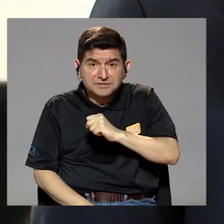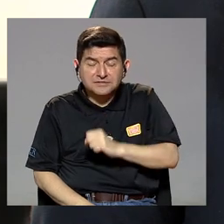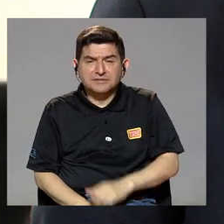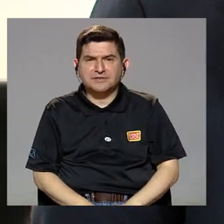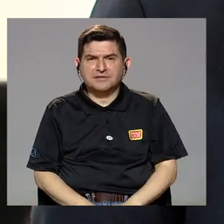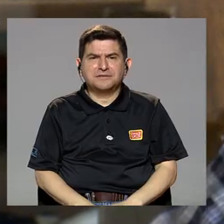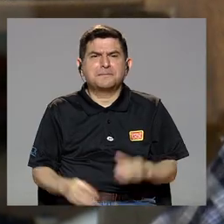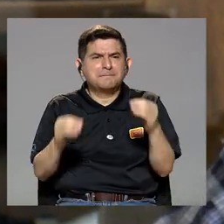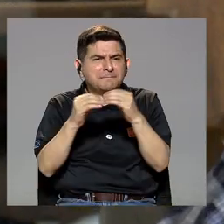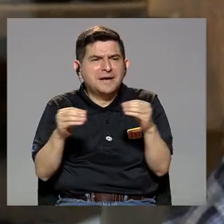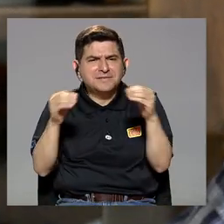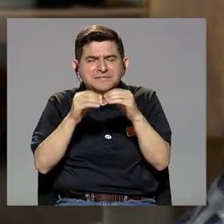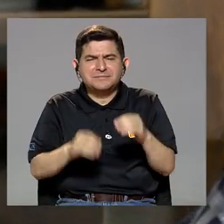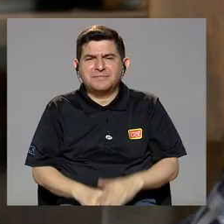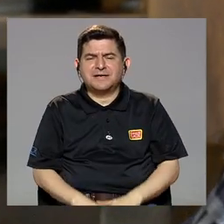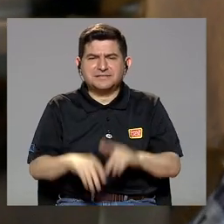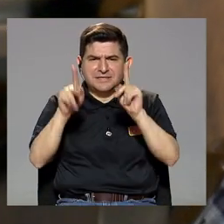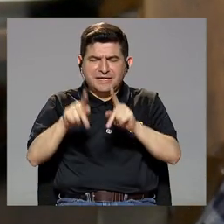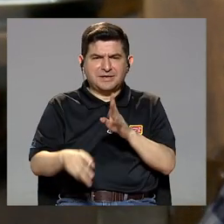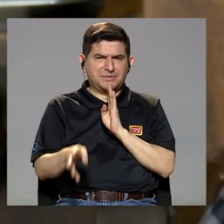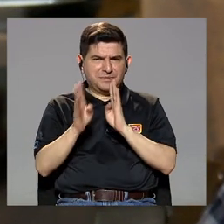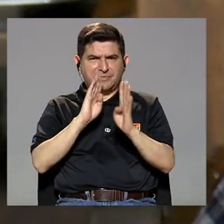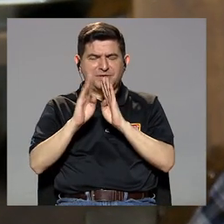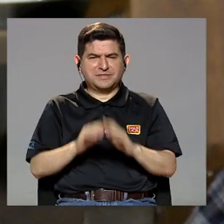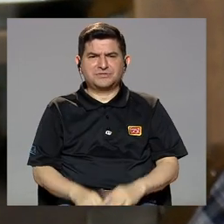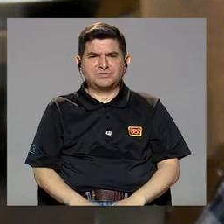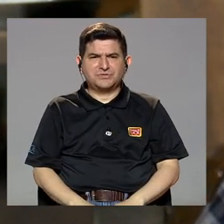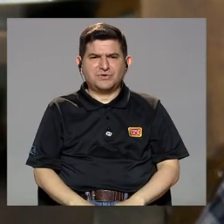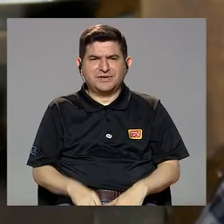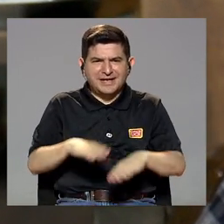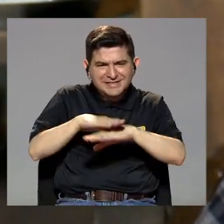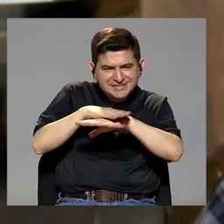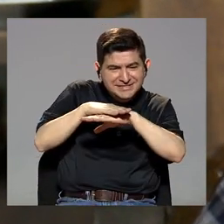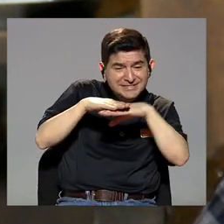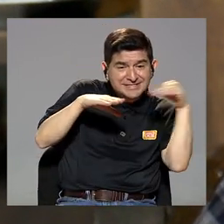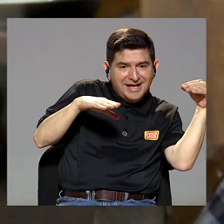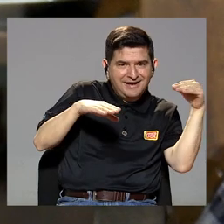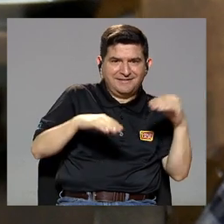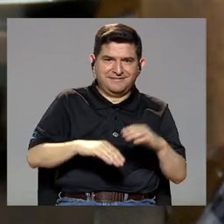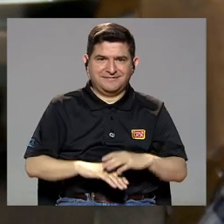el locutor es más sacado de la radio